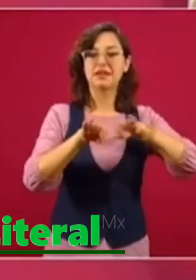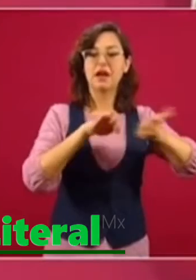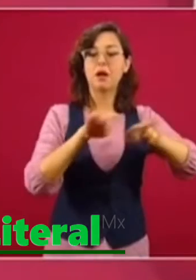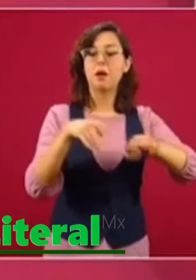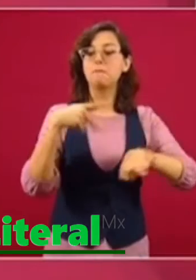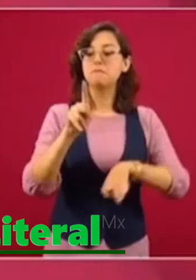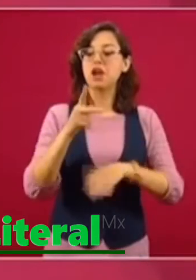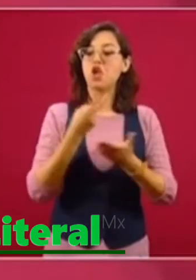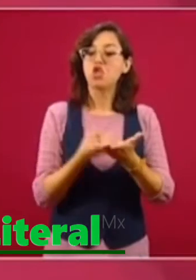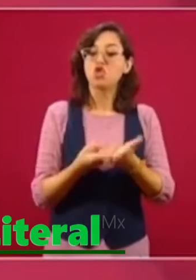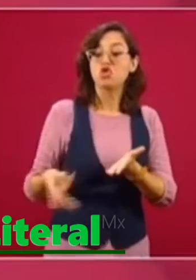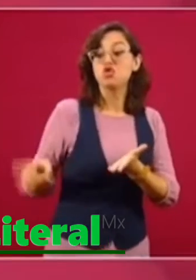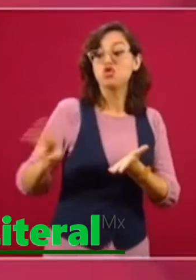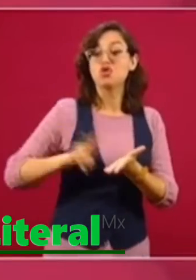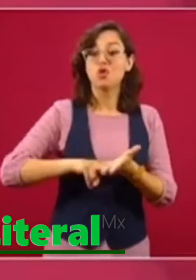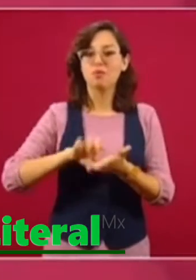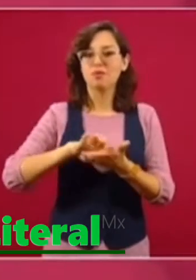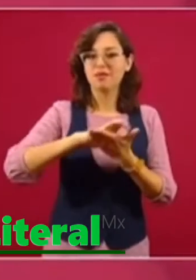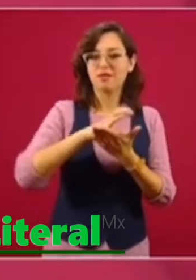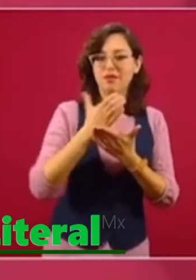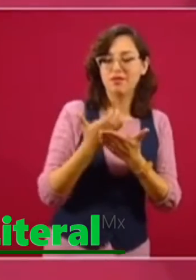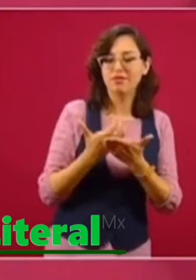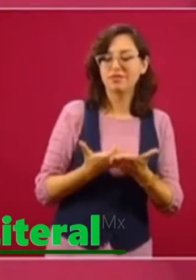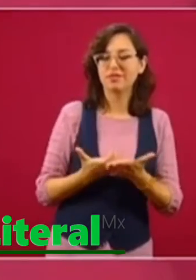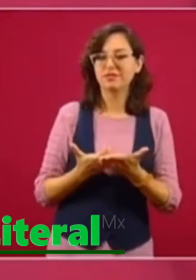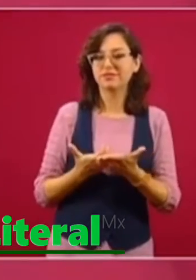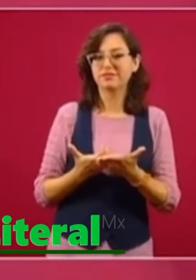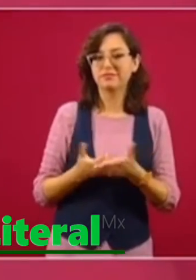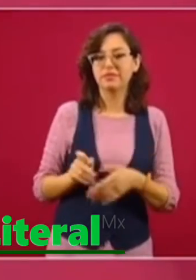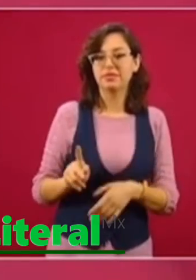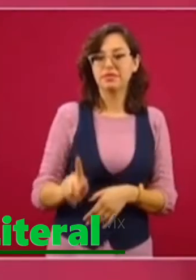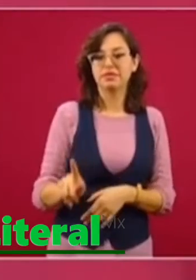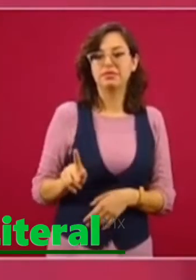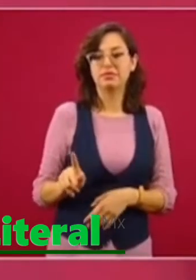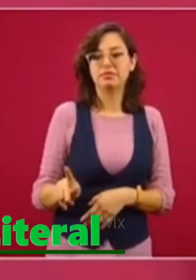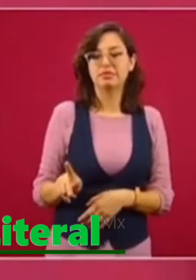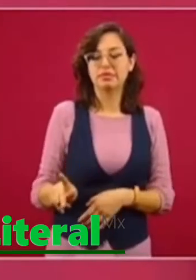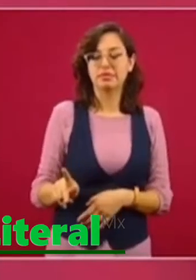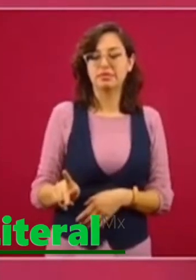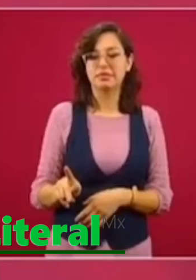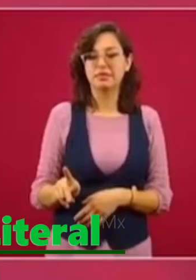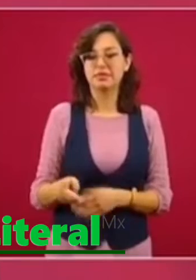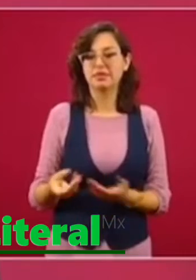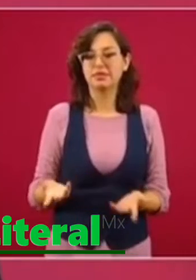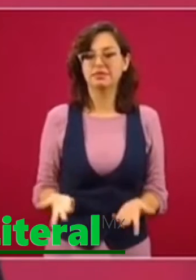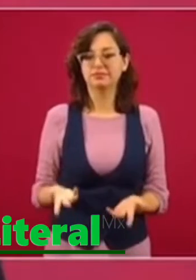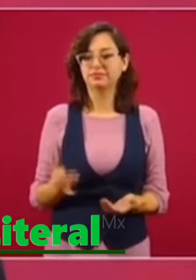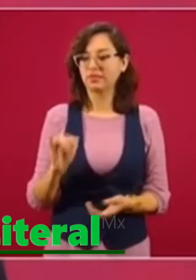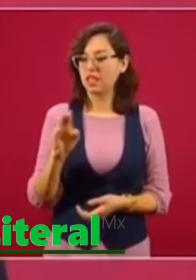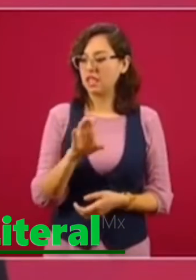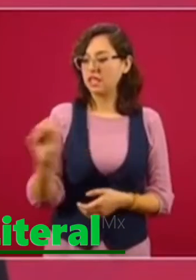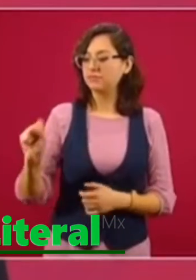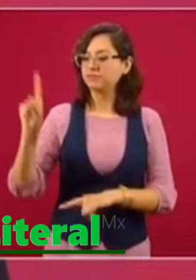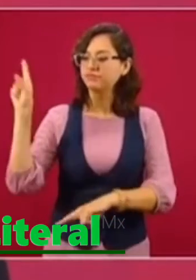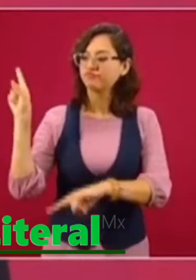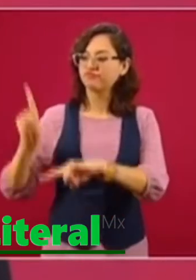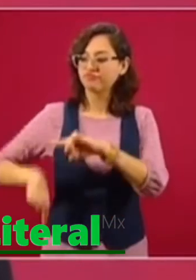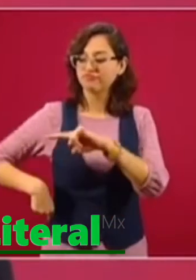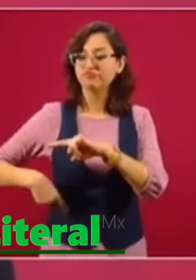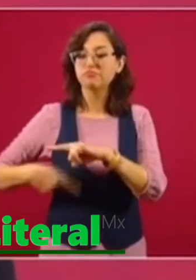para no pagar prestaciones, los quitan del seguro.